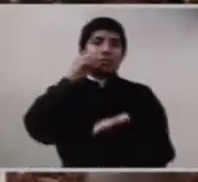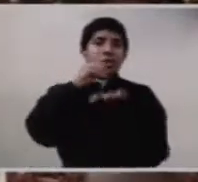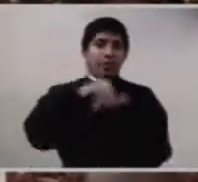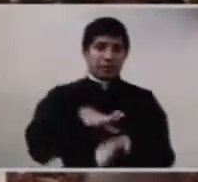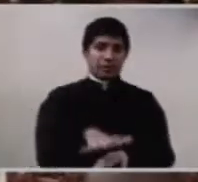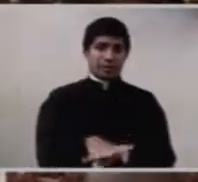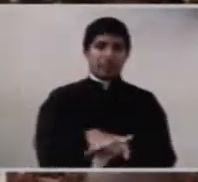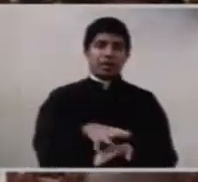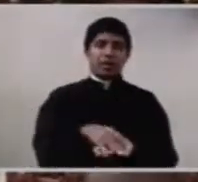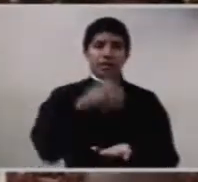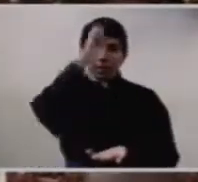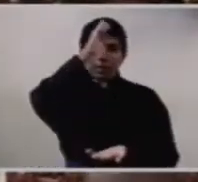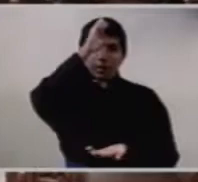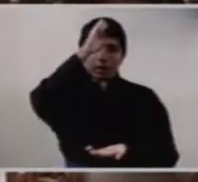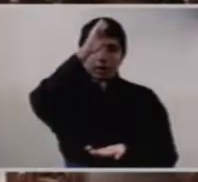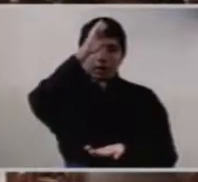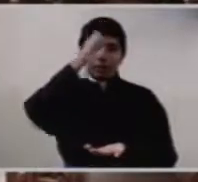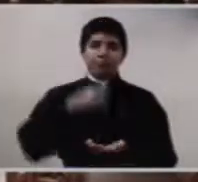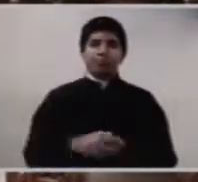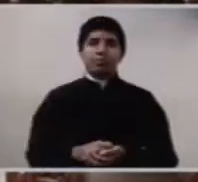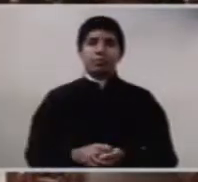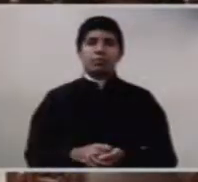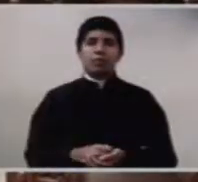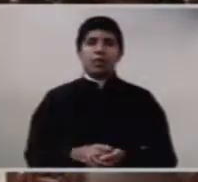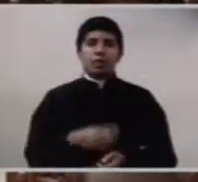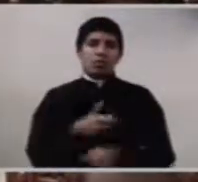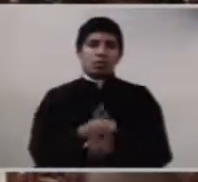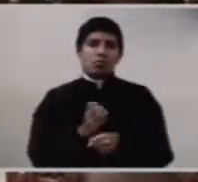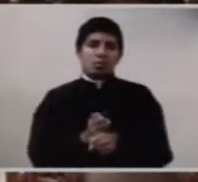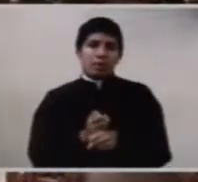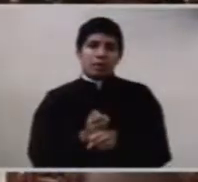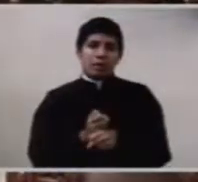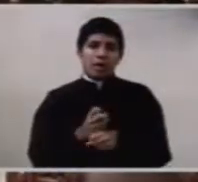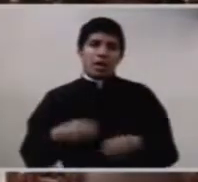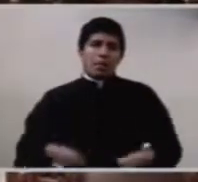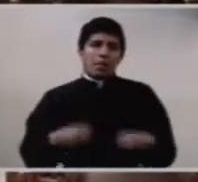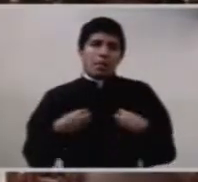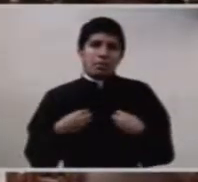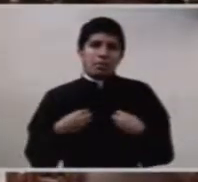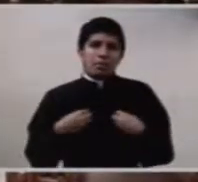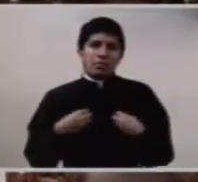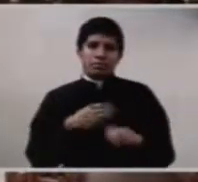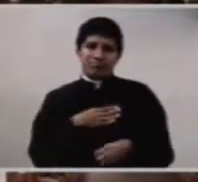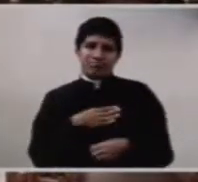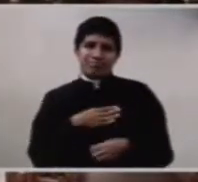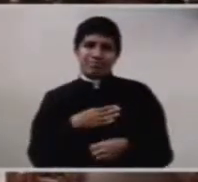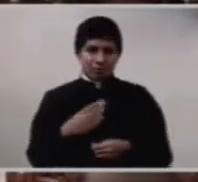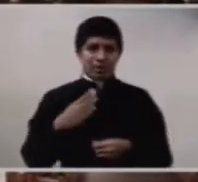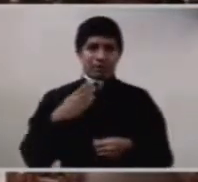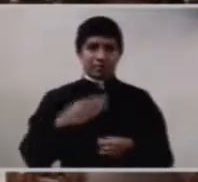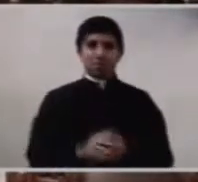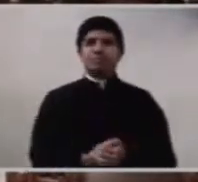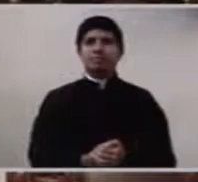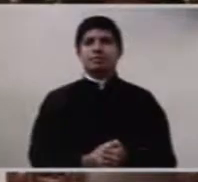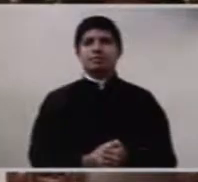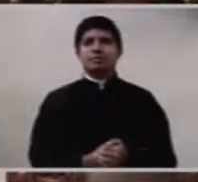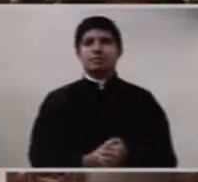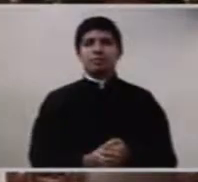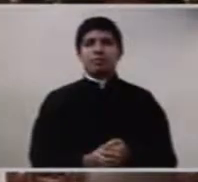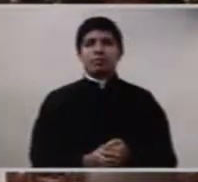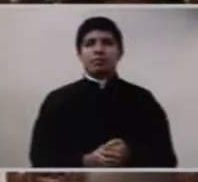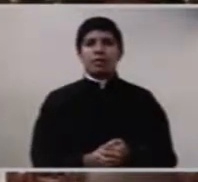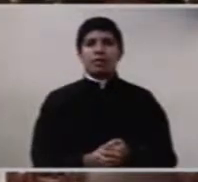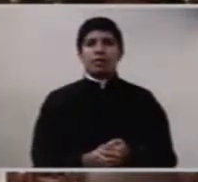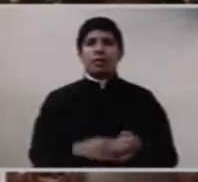hoy vienen a confirmarse, para sus papás y sus padrinos que les tienen que dar tan buen ejemplo. Hay que